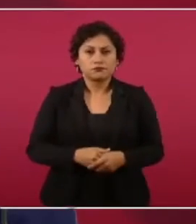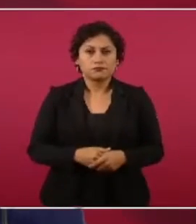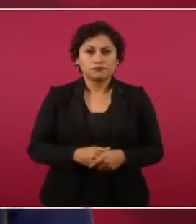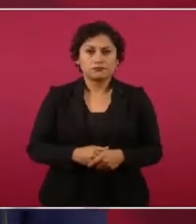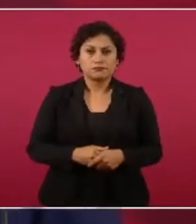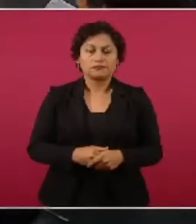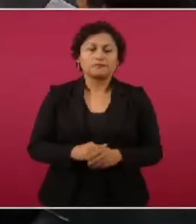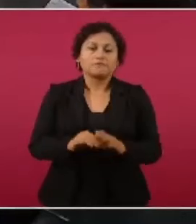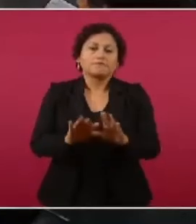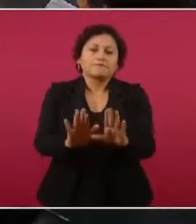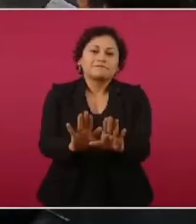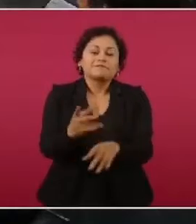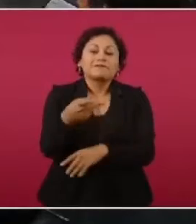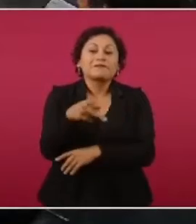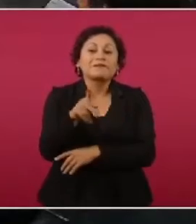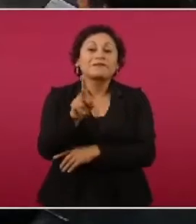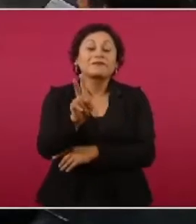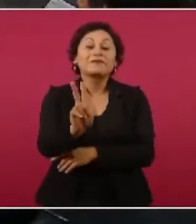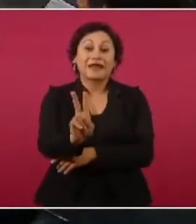Pero si hubiese una prueba